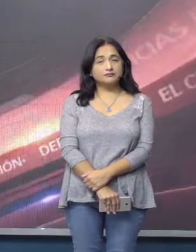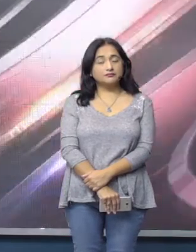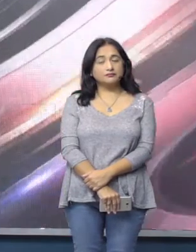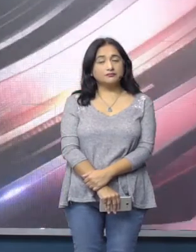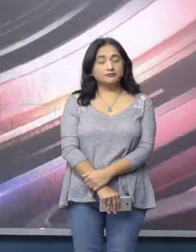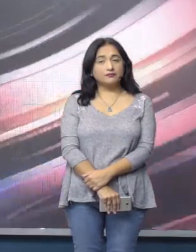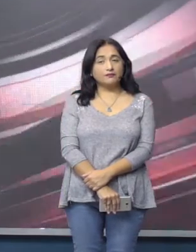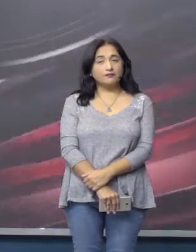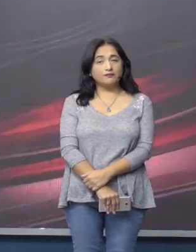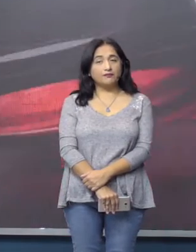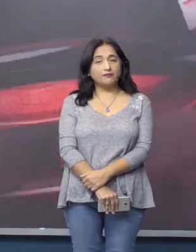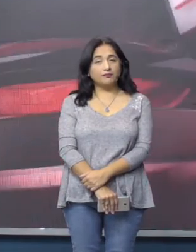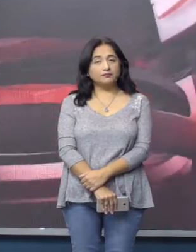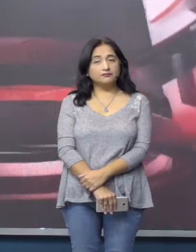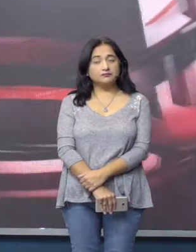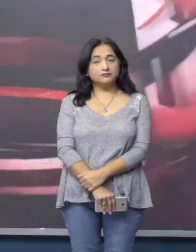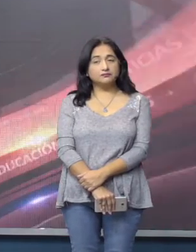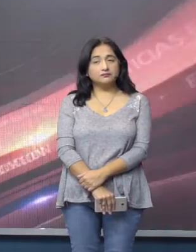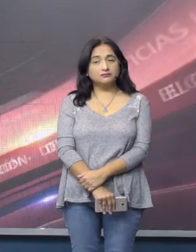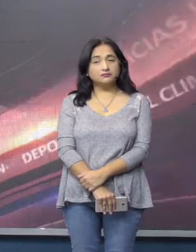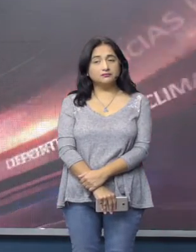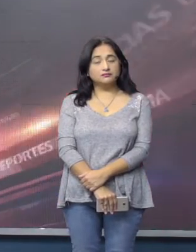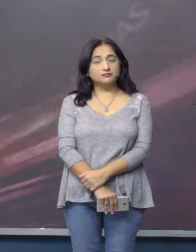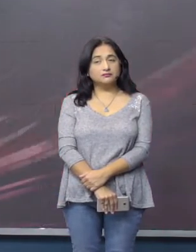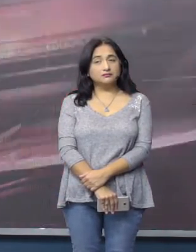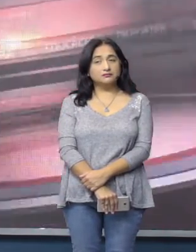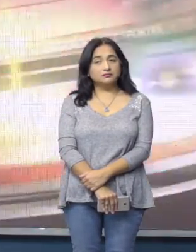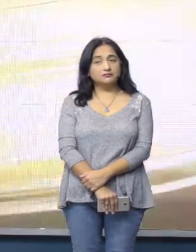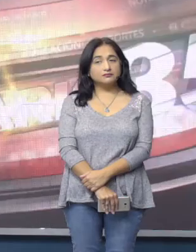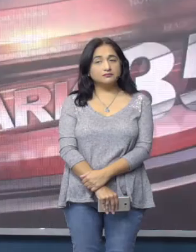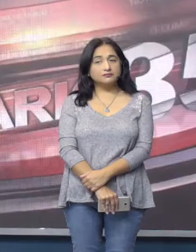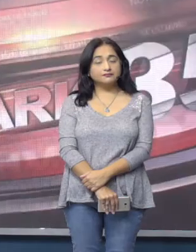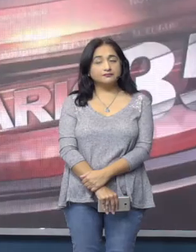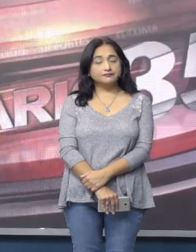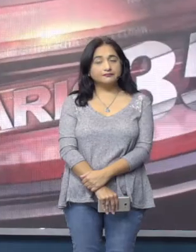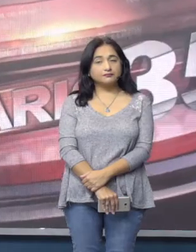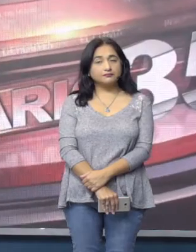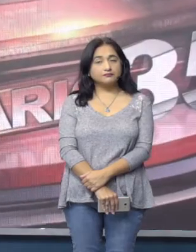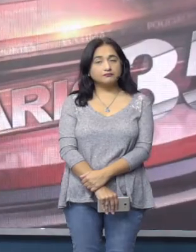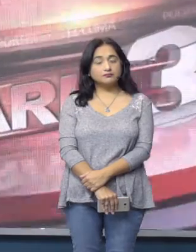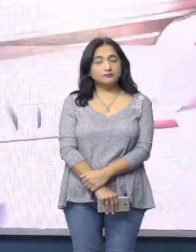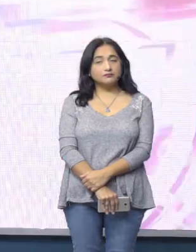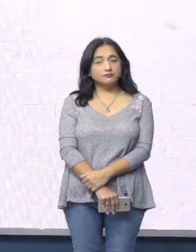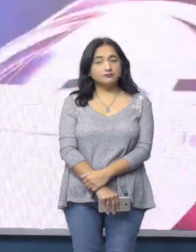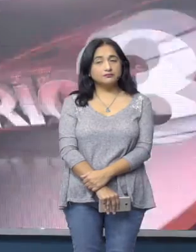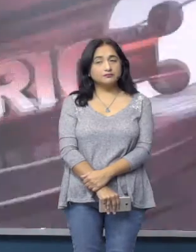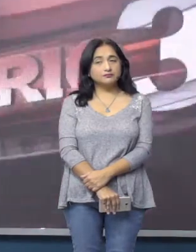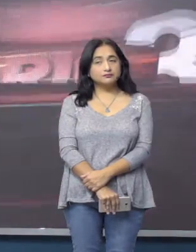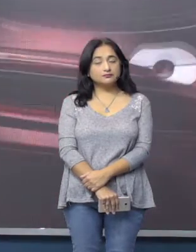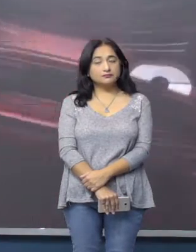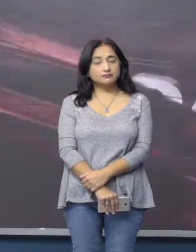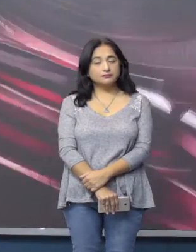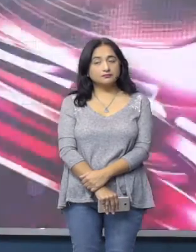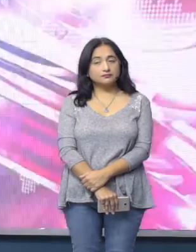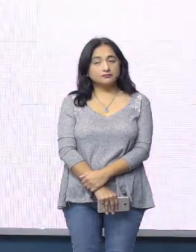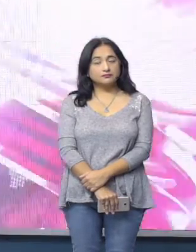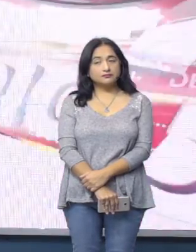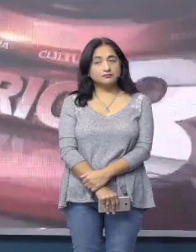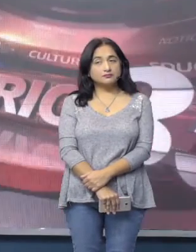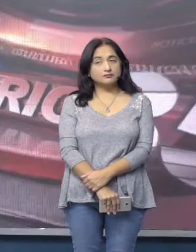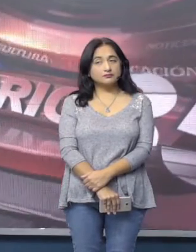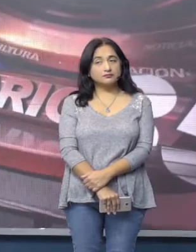posible y en esto esperemos que esté el entendimiento de toda la comunidad,